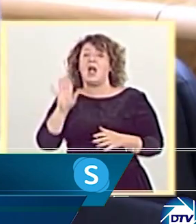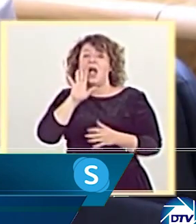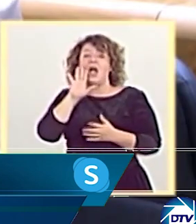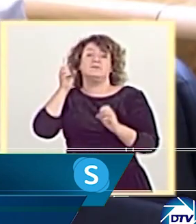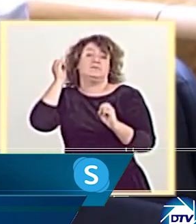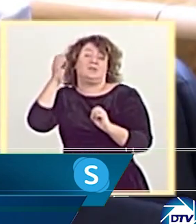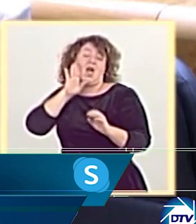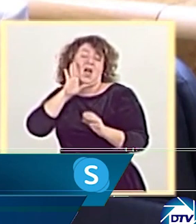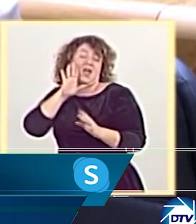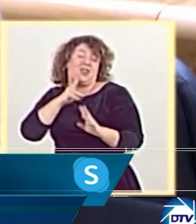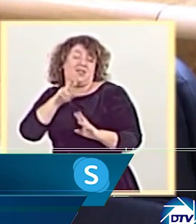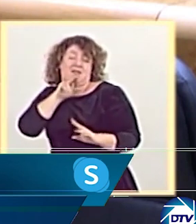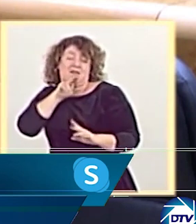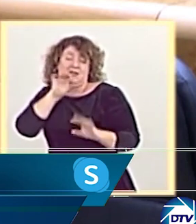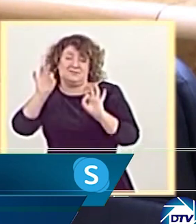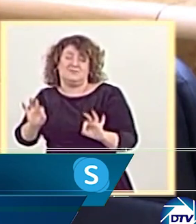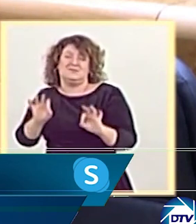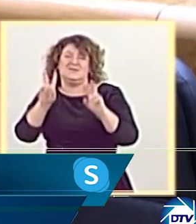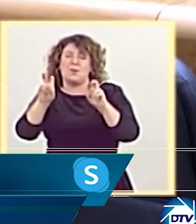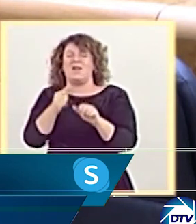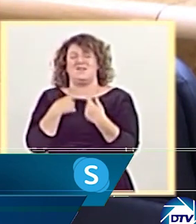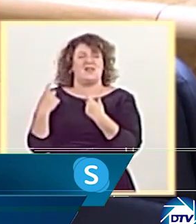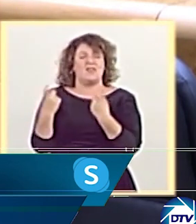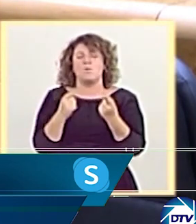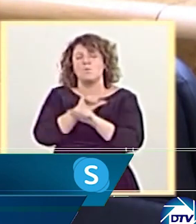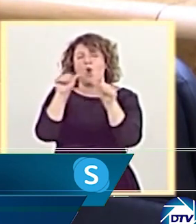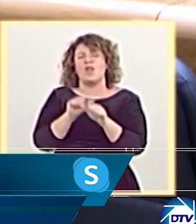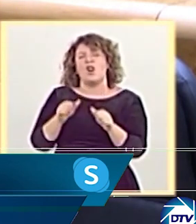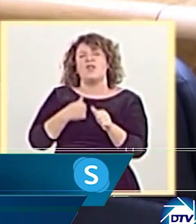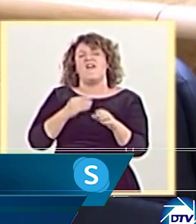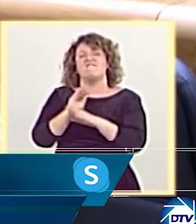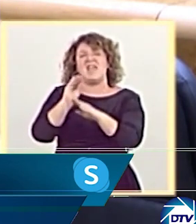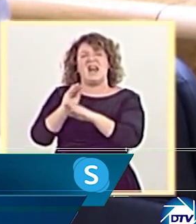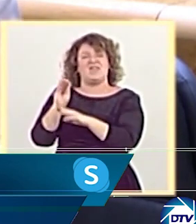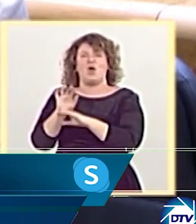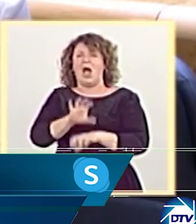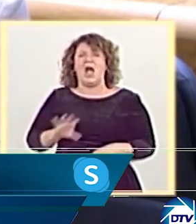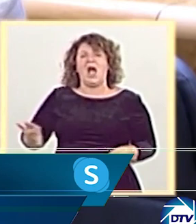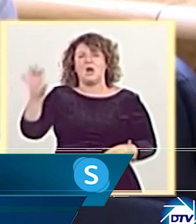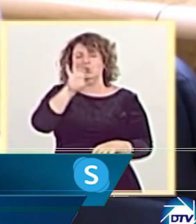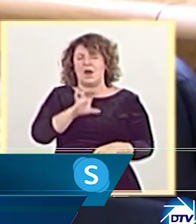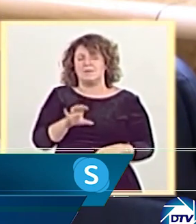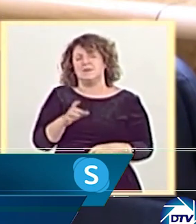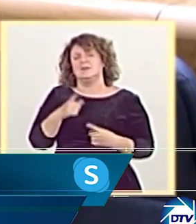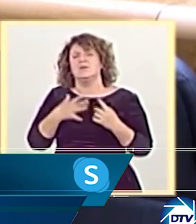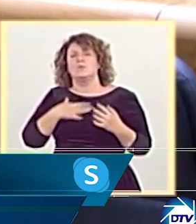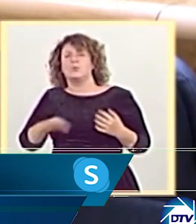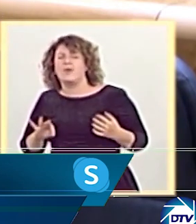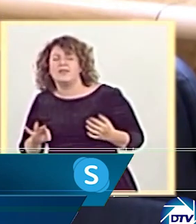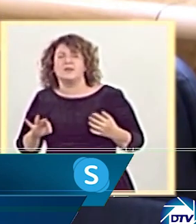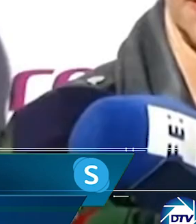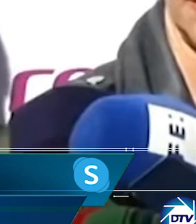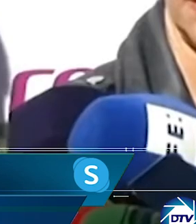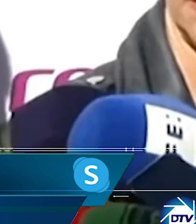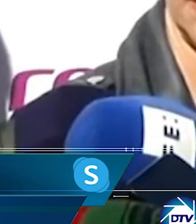¿no? Porque evidentemente llama mucho la atención que estemos desperdiciando recursos de tal forma. Pero te doy más ejemplos. Hay